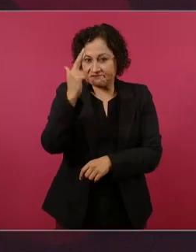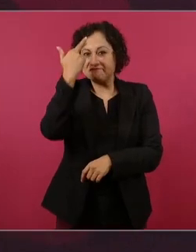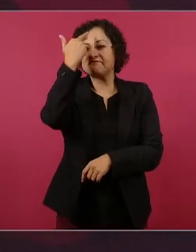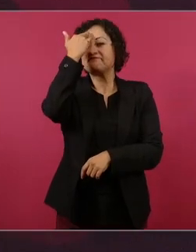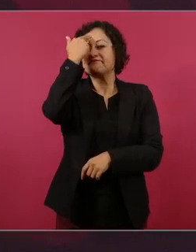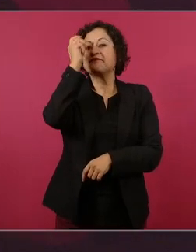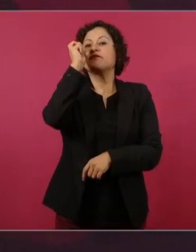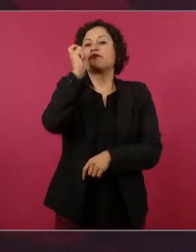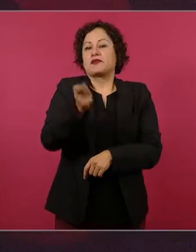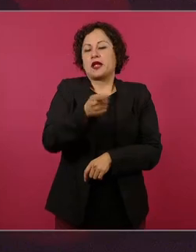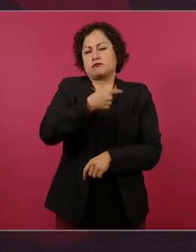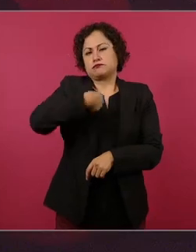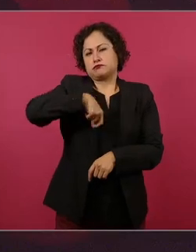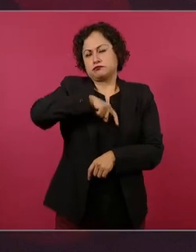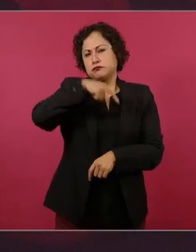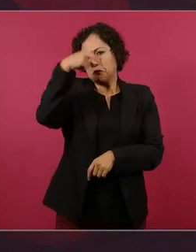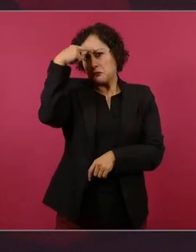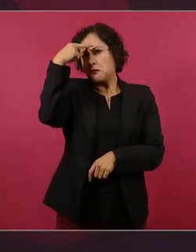religiosos,